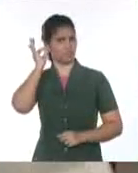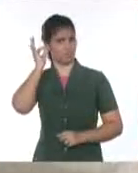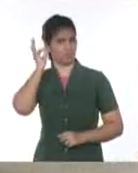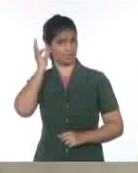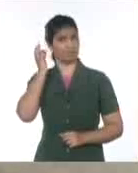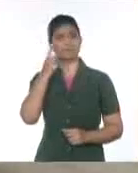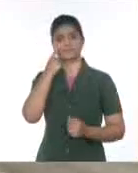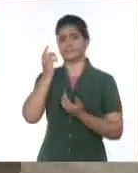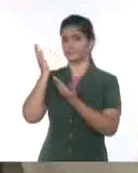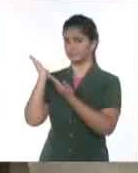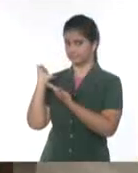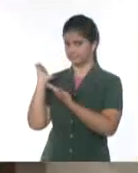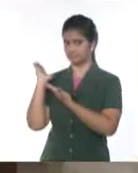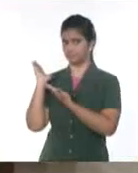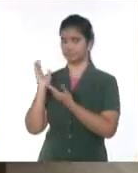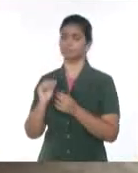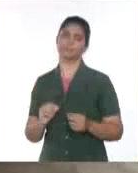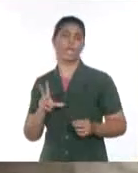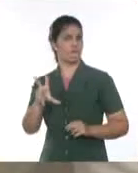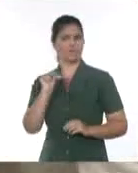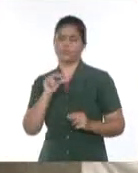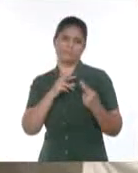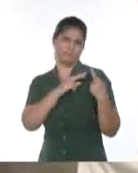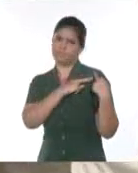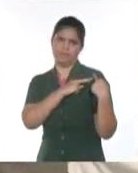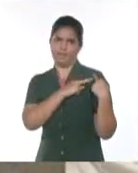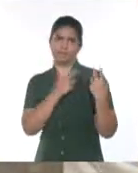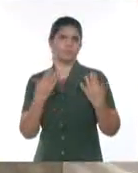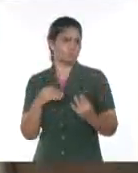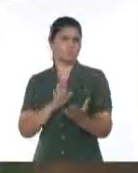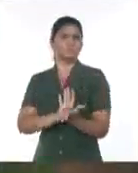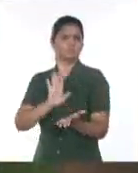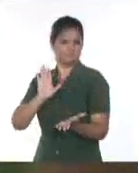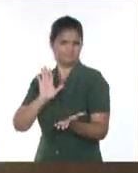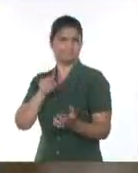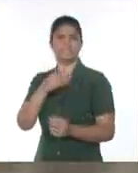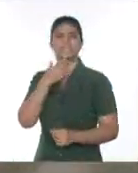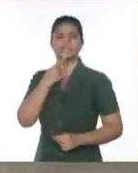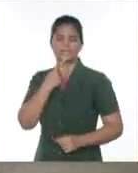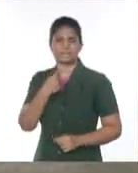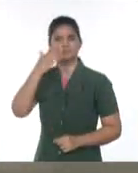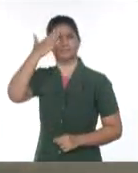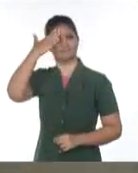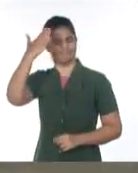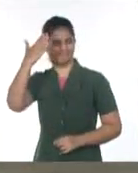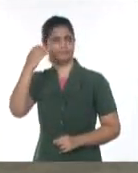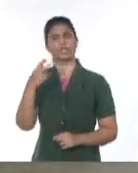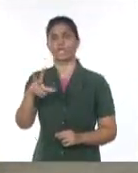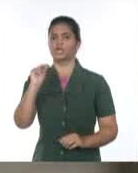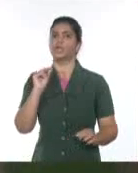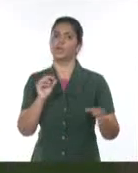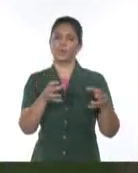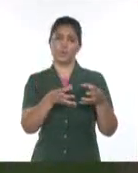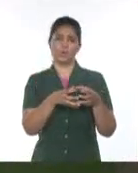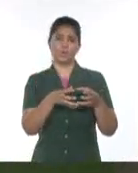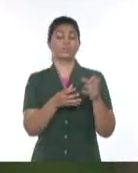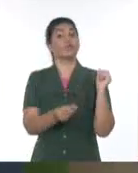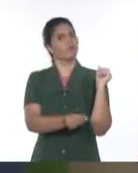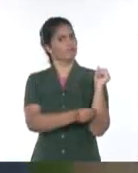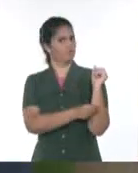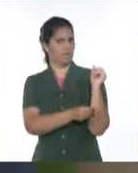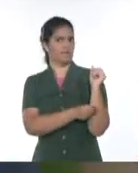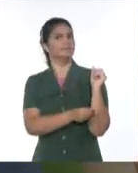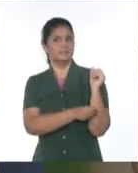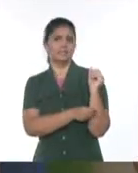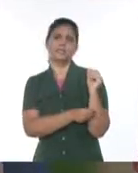nuevo reto, una nueva misión, muchos compromisos, y lo dijo en las palabras de agradecimiento con su nuevo buró electo fortalecido.